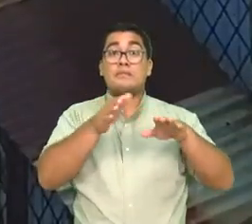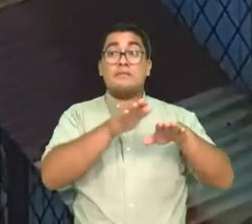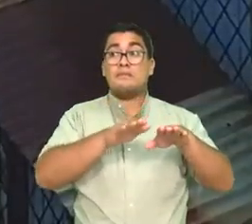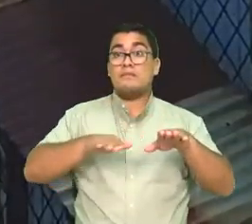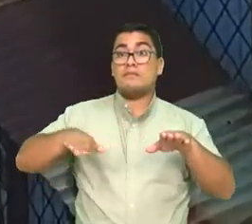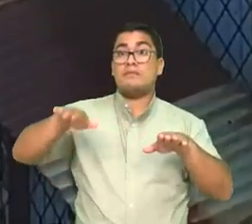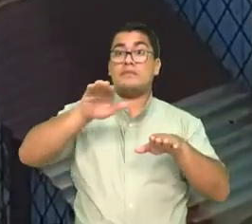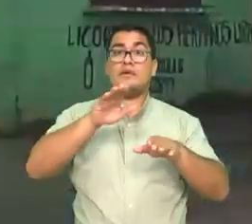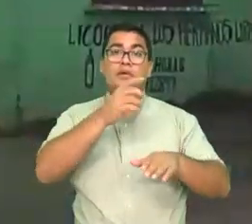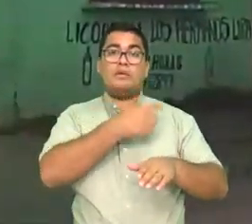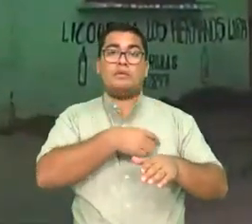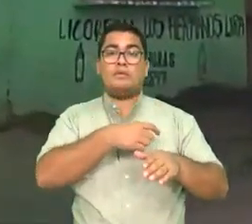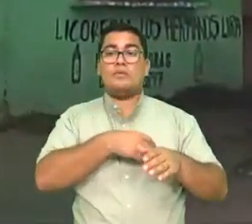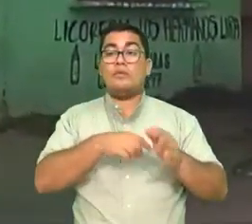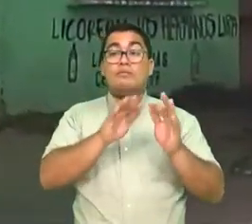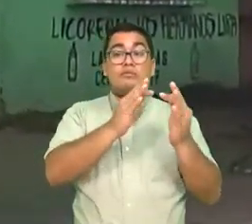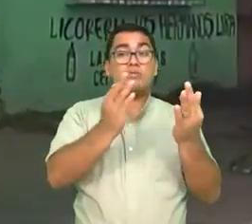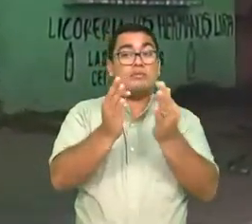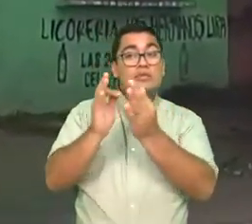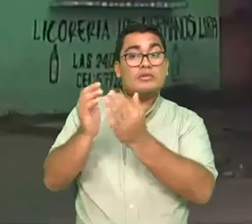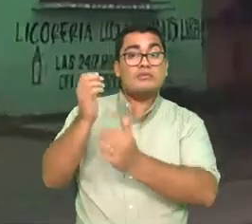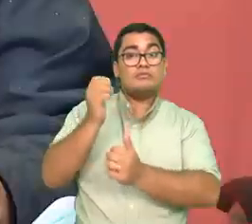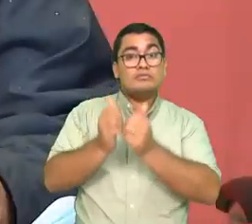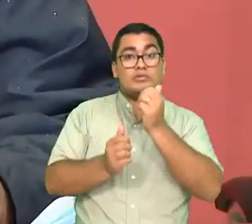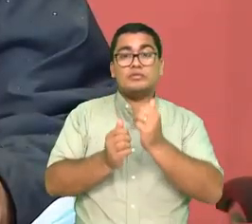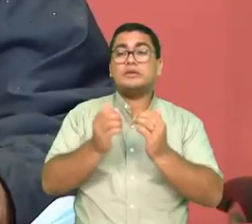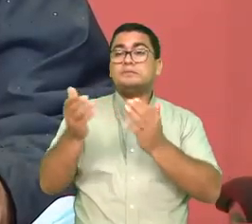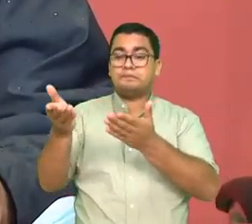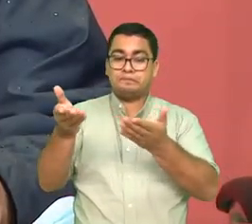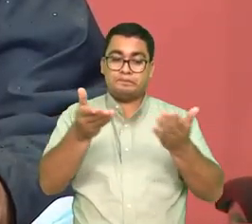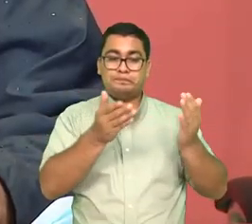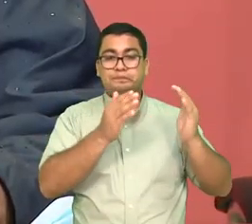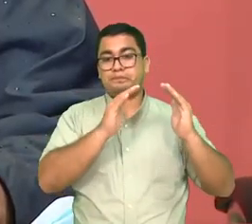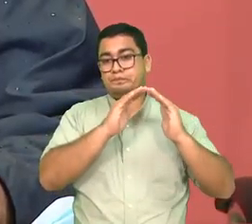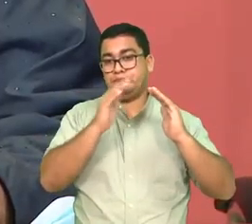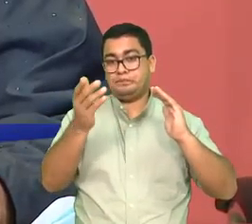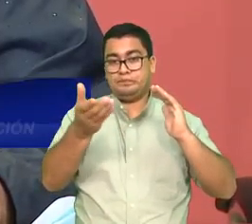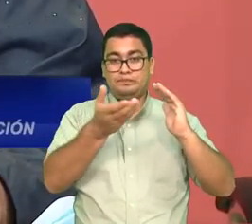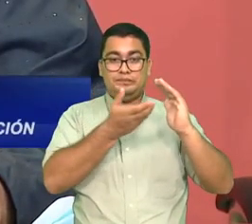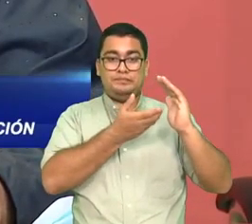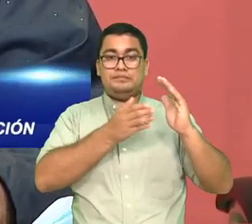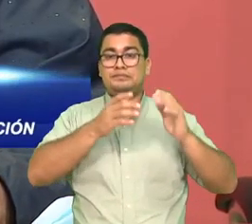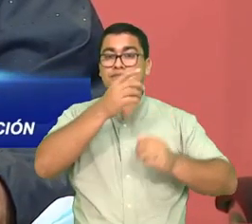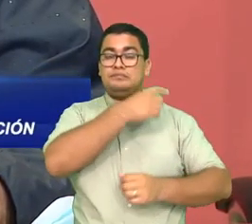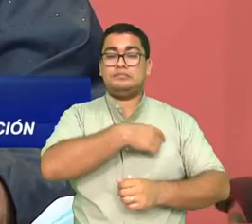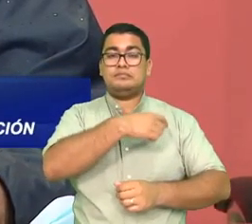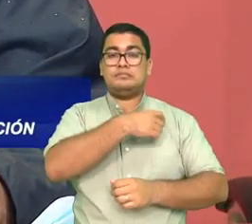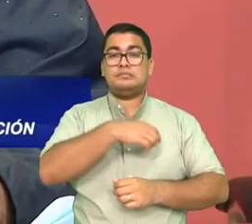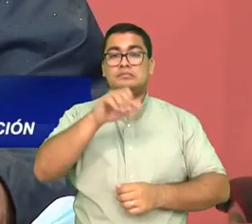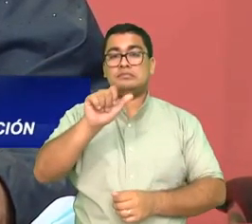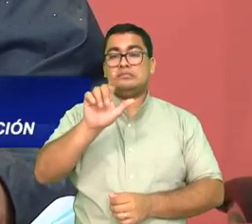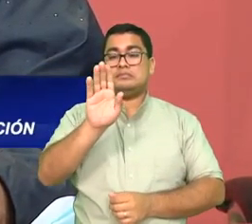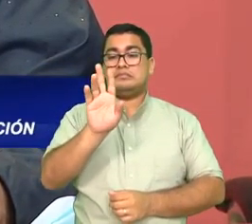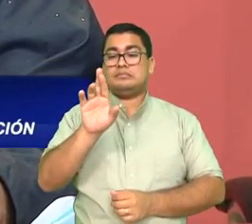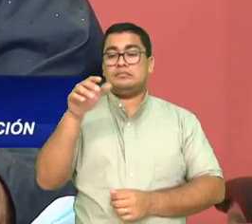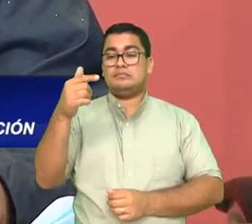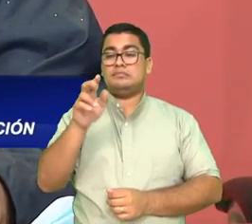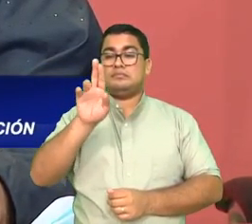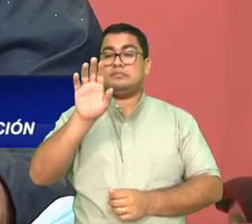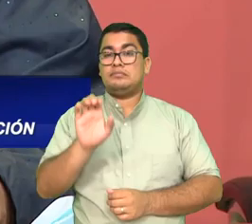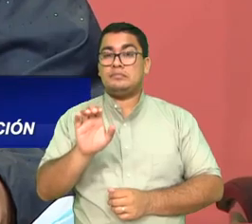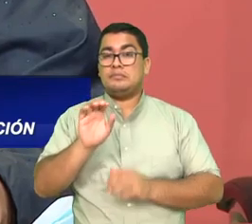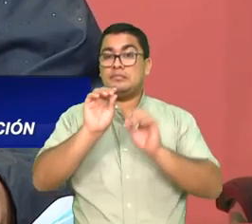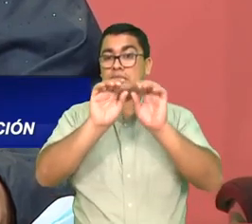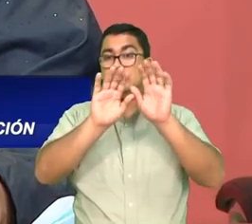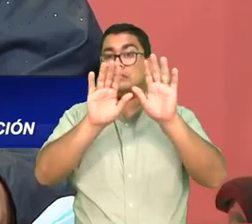albergues para las familias afectadas por ETA. Se han habilitado como albergues para familias, a esta mañana